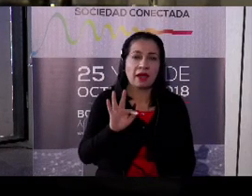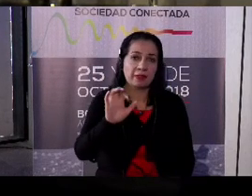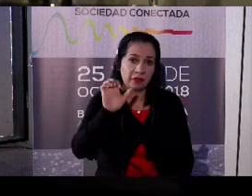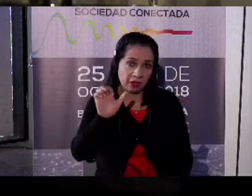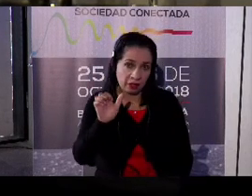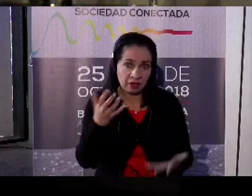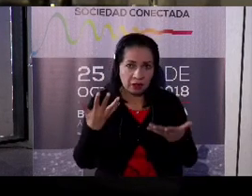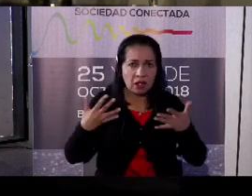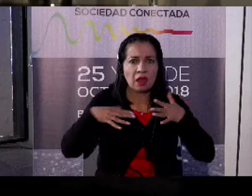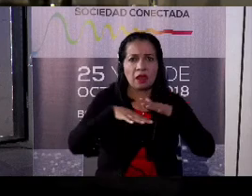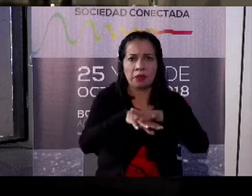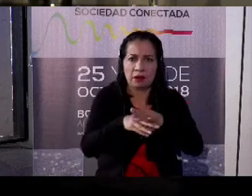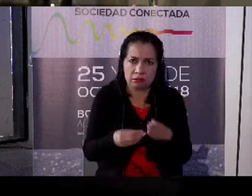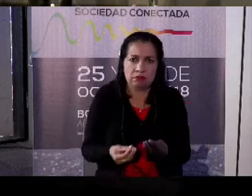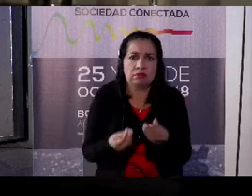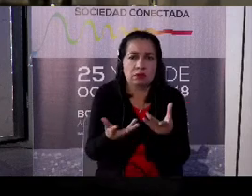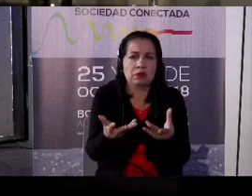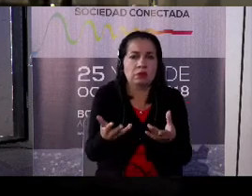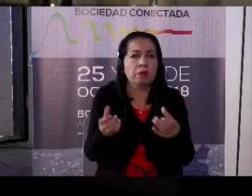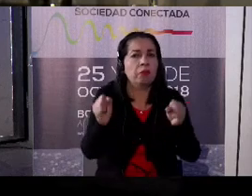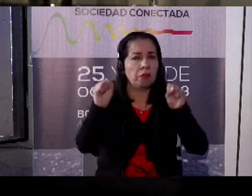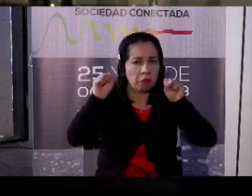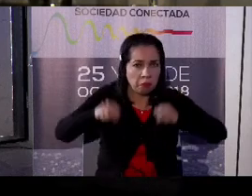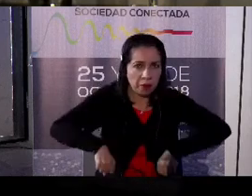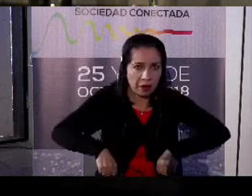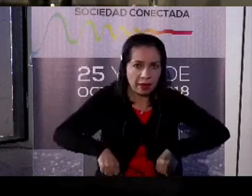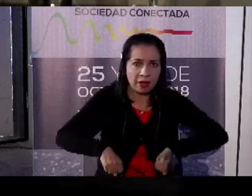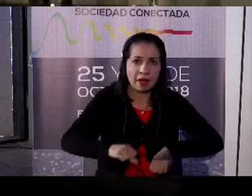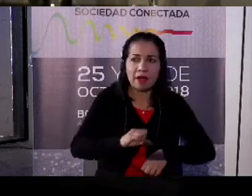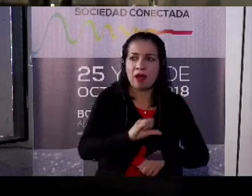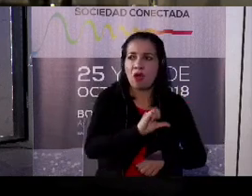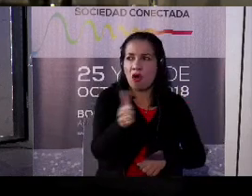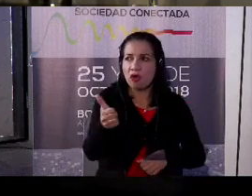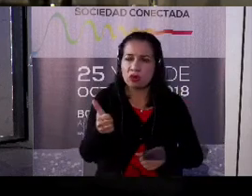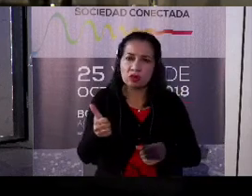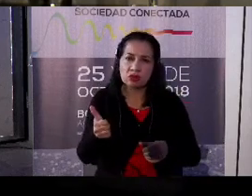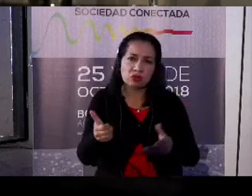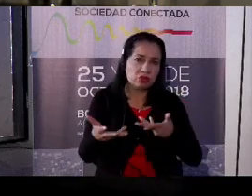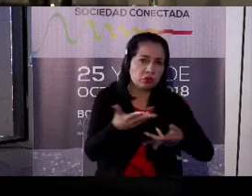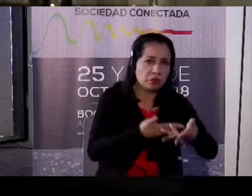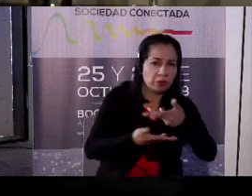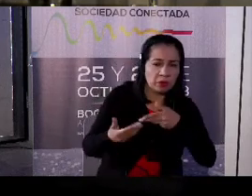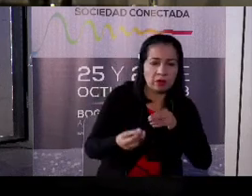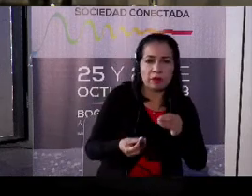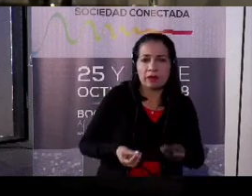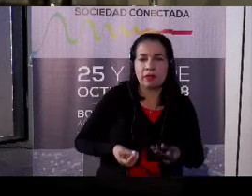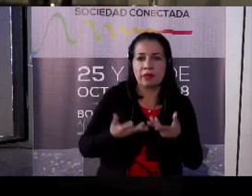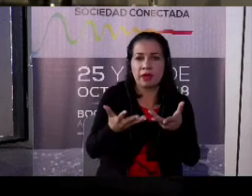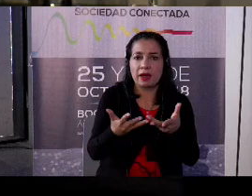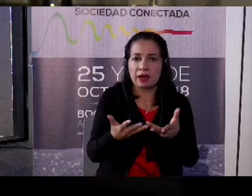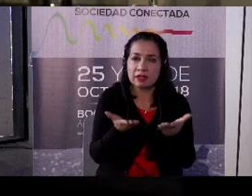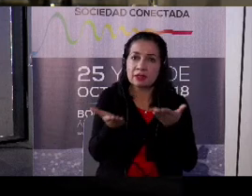de integrador prores para brindar un servicio de reconocimiento